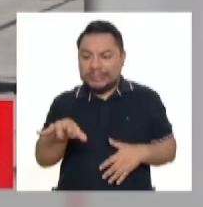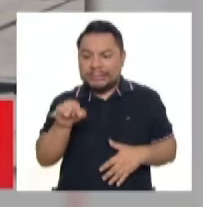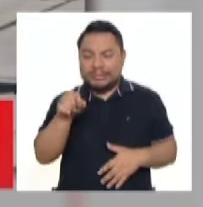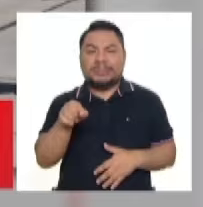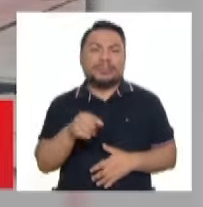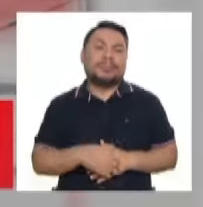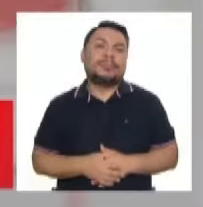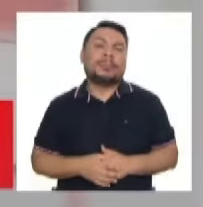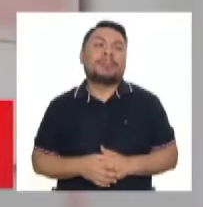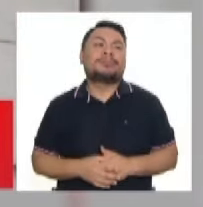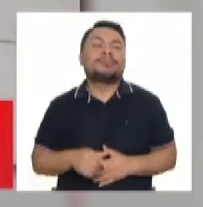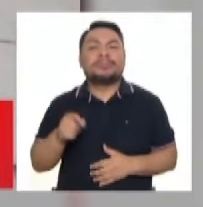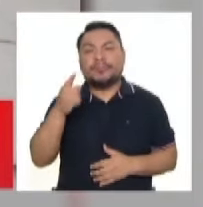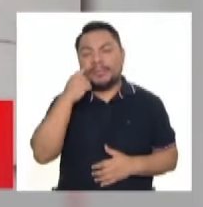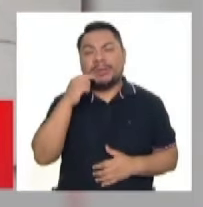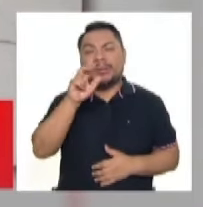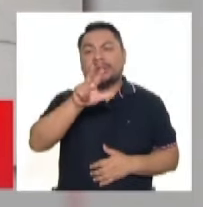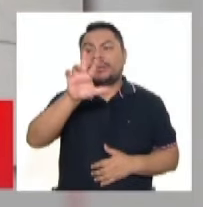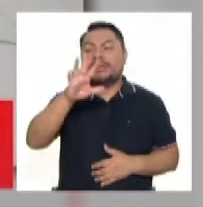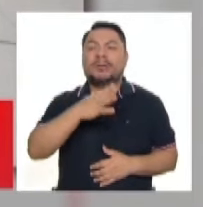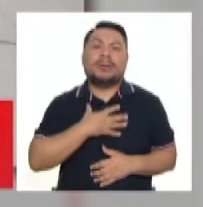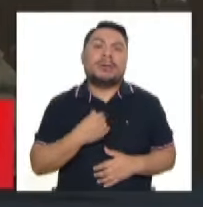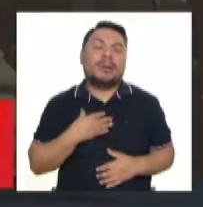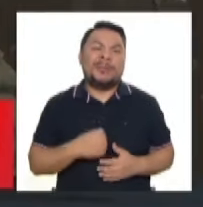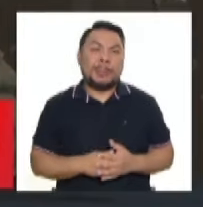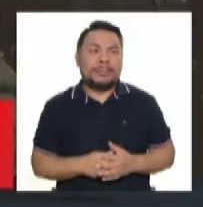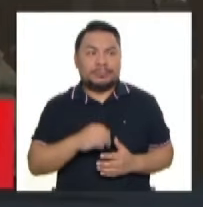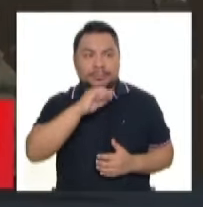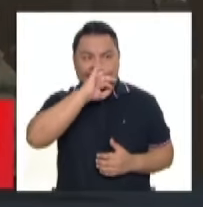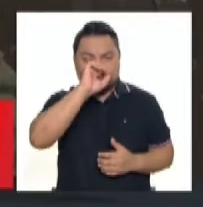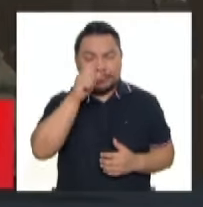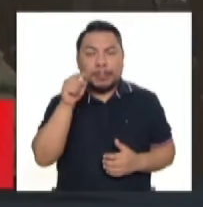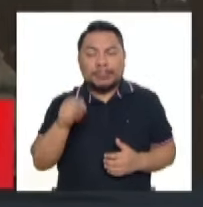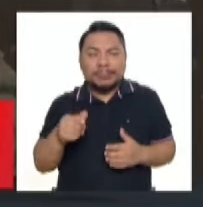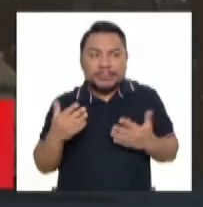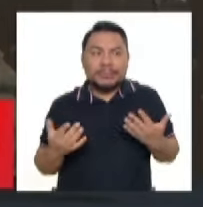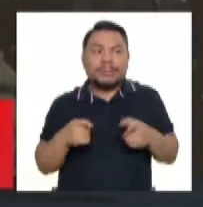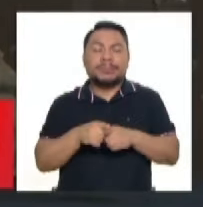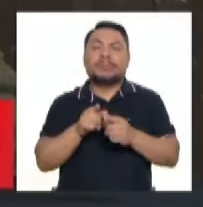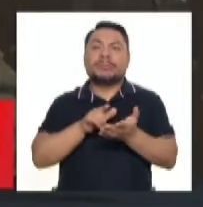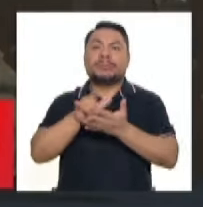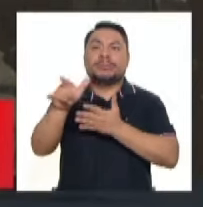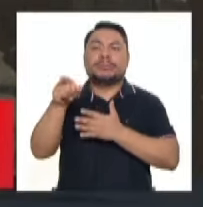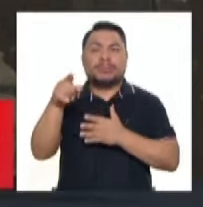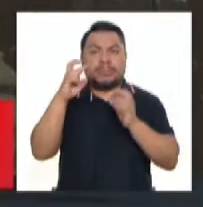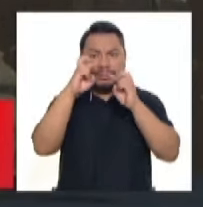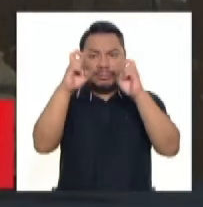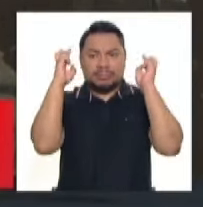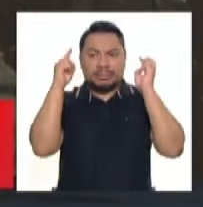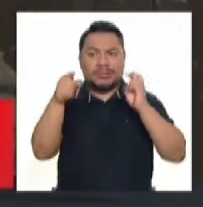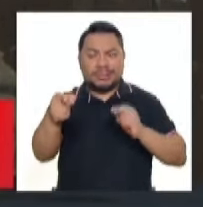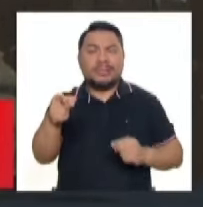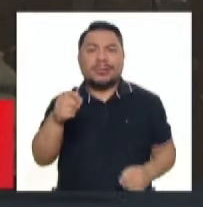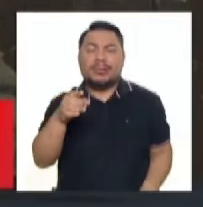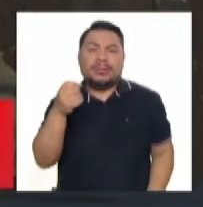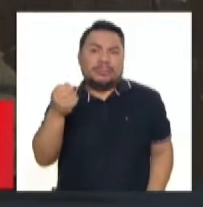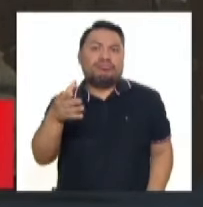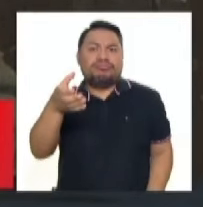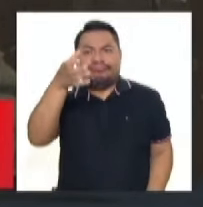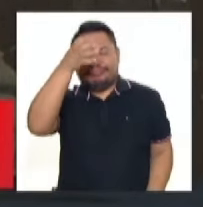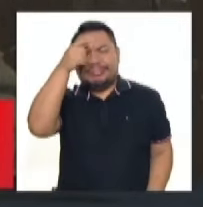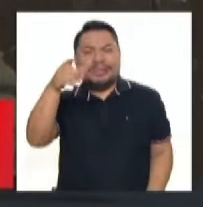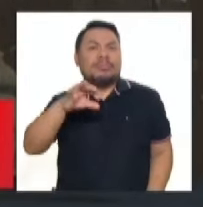Alfredo Rondón Medina, de 35 años de edad. Ha sido ala de oro de su promoción. Es un